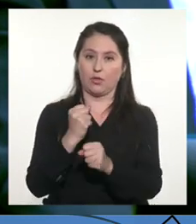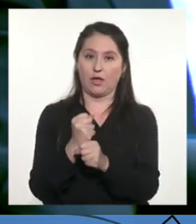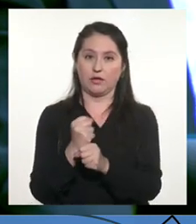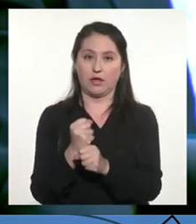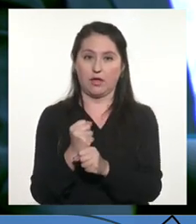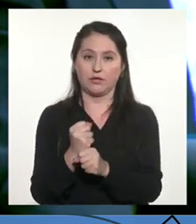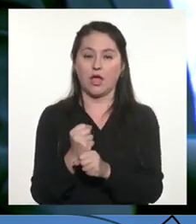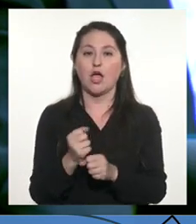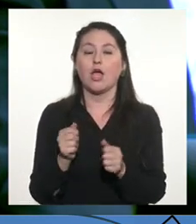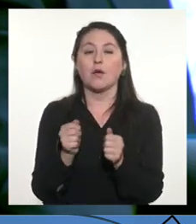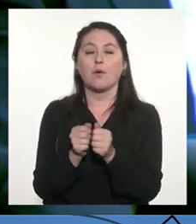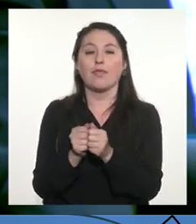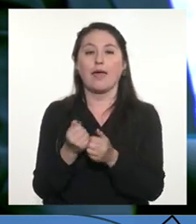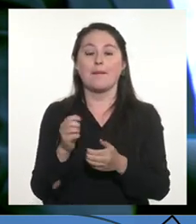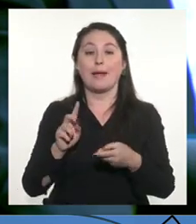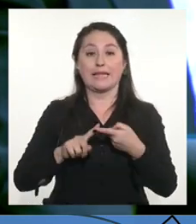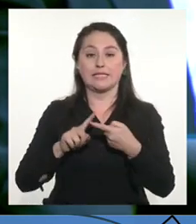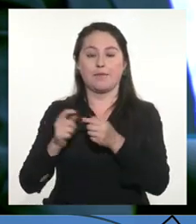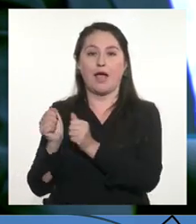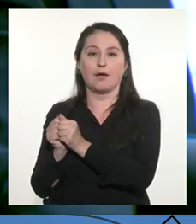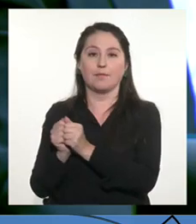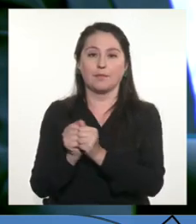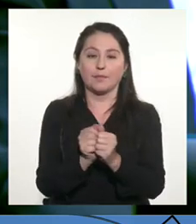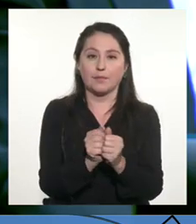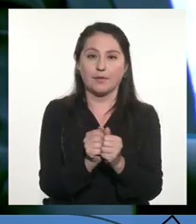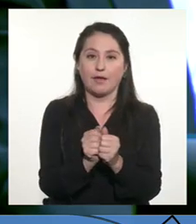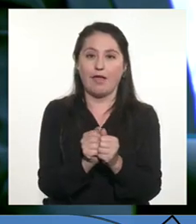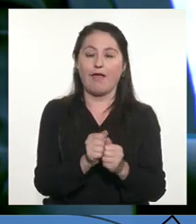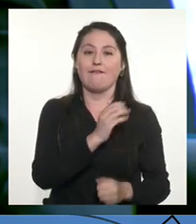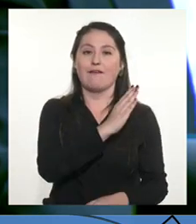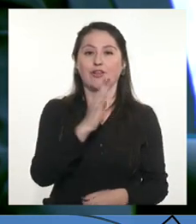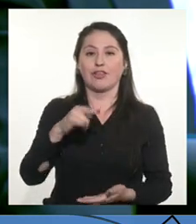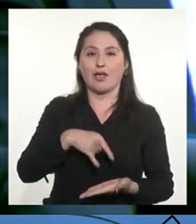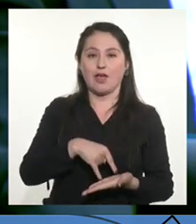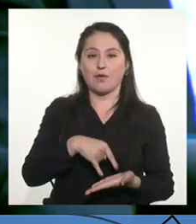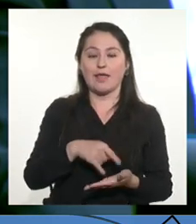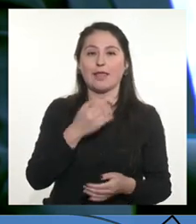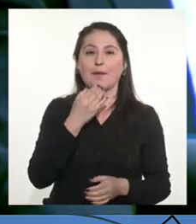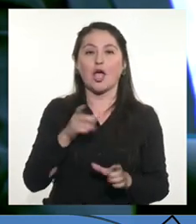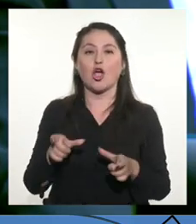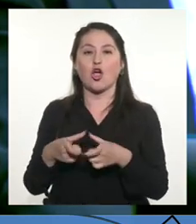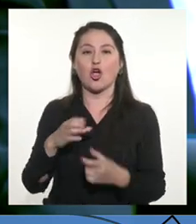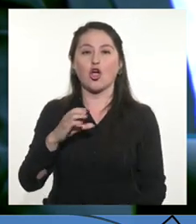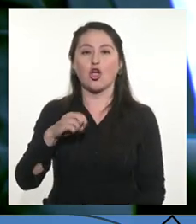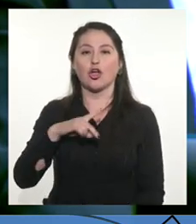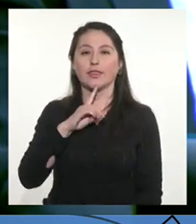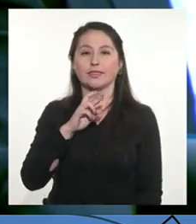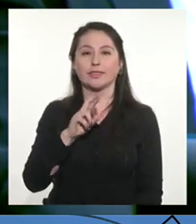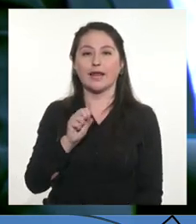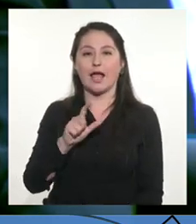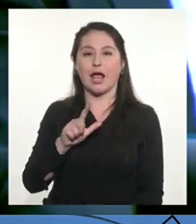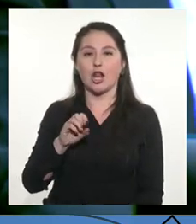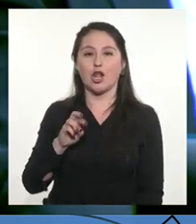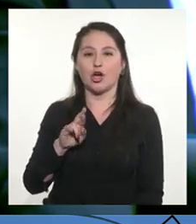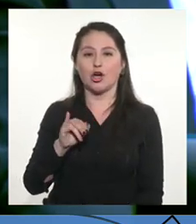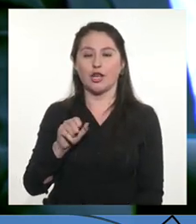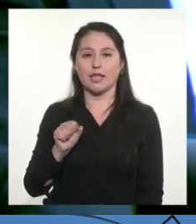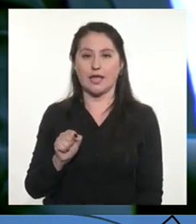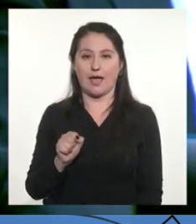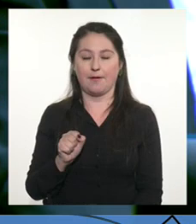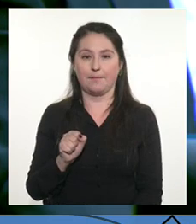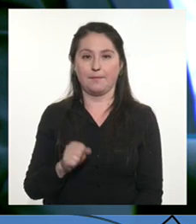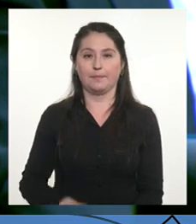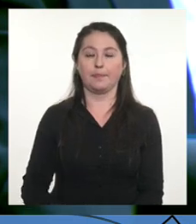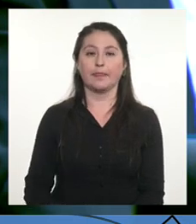asesores la cámara de diputados el senado la biblioteca el congreso la contraloría pero creo yo que es perfectamente posible pensar